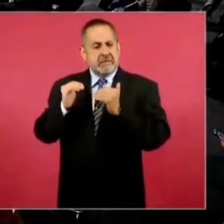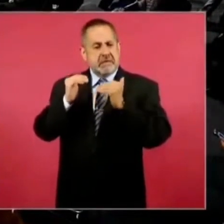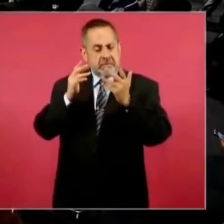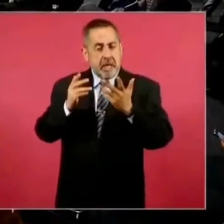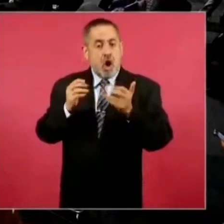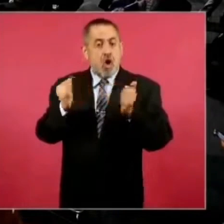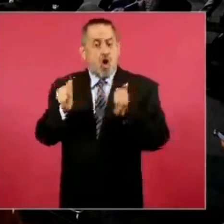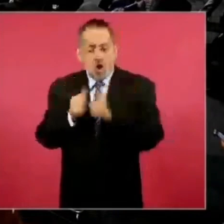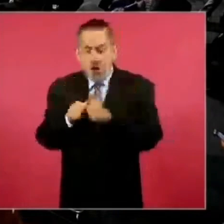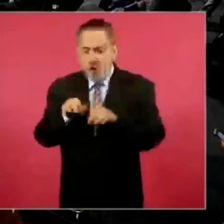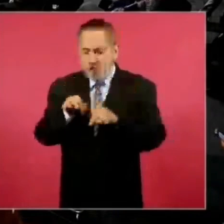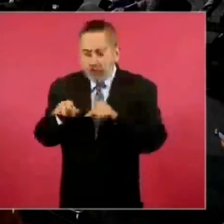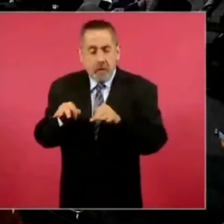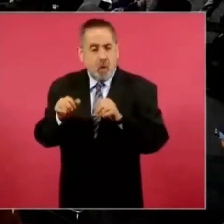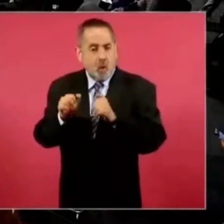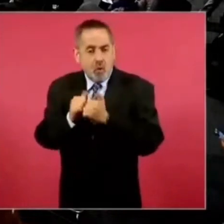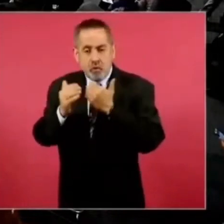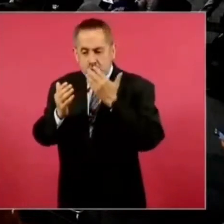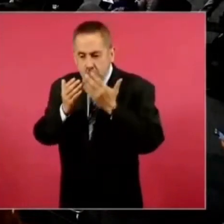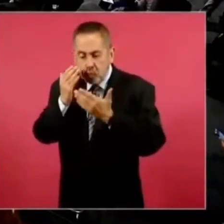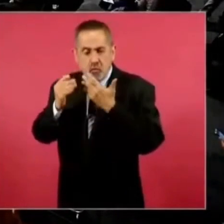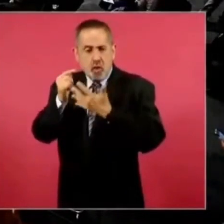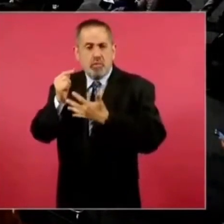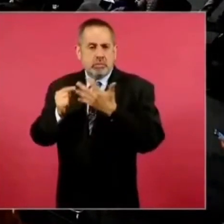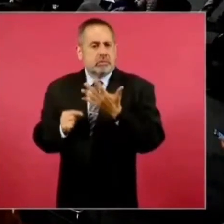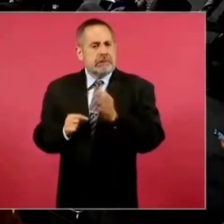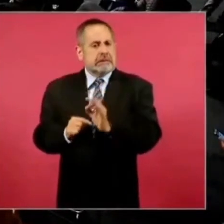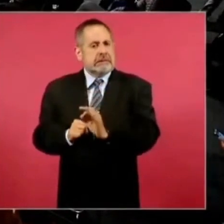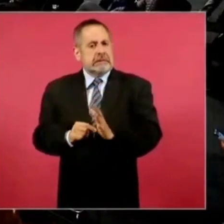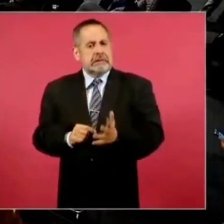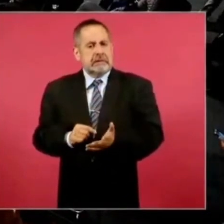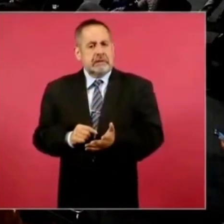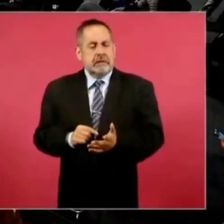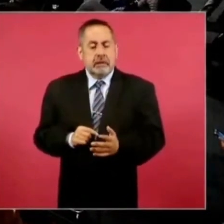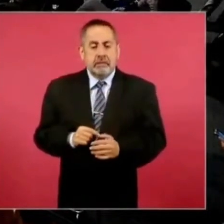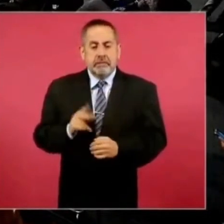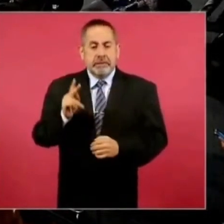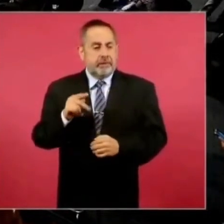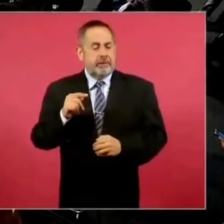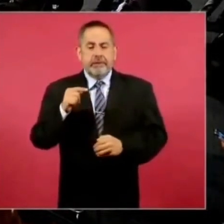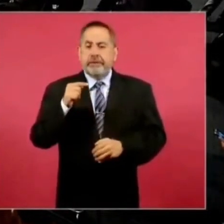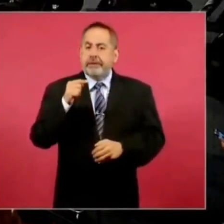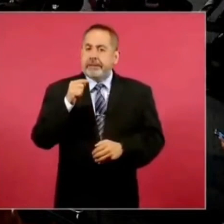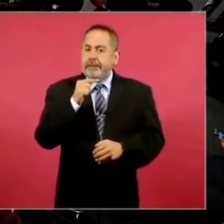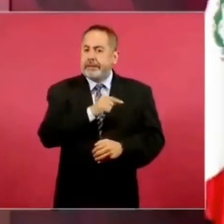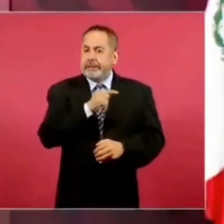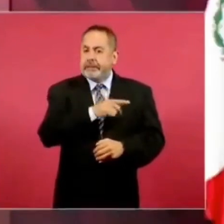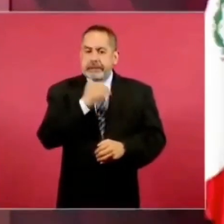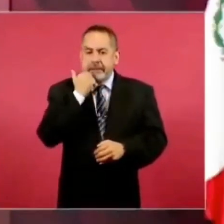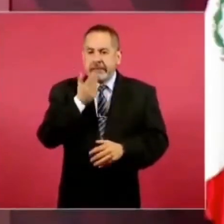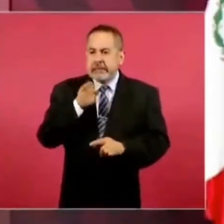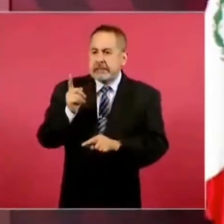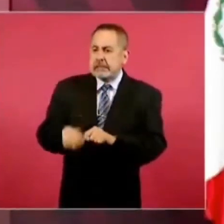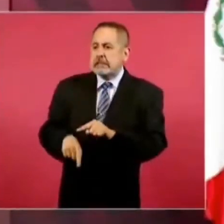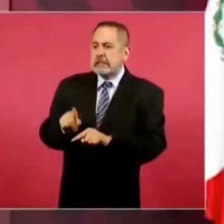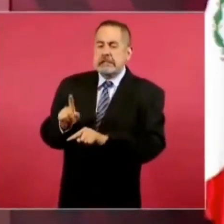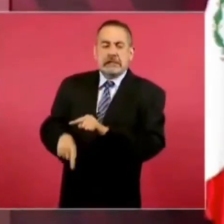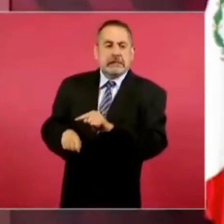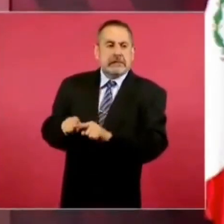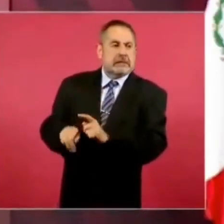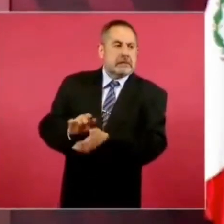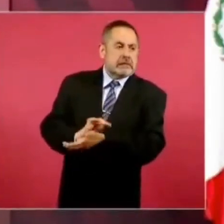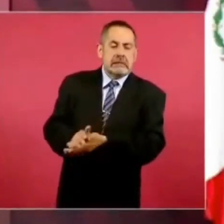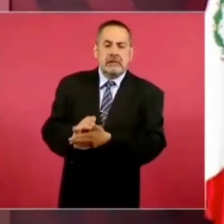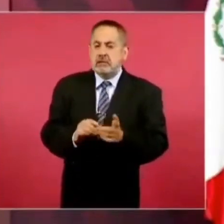el trabajo, con el estudio, pero eso era precisamente lo que estaban queriendo desaparecer,